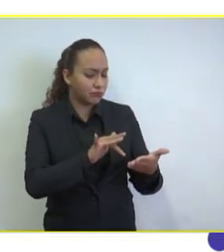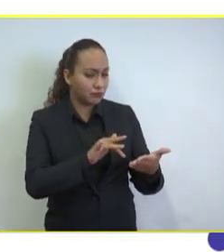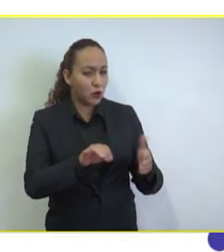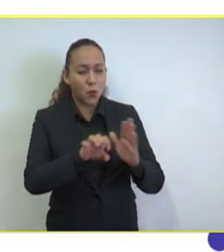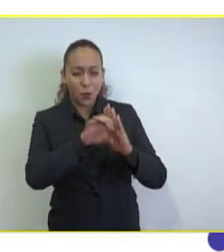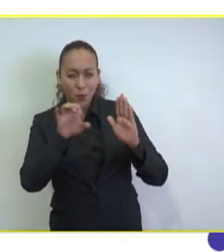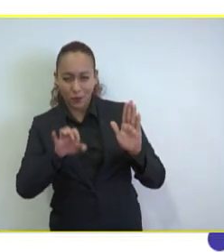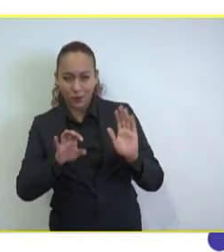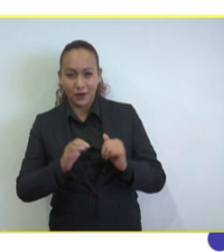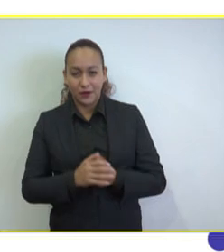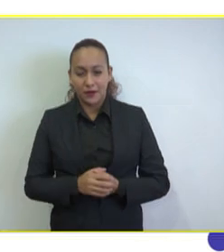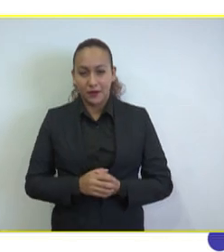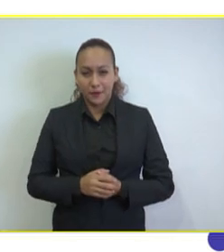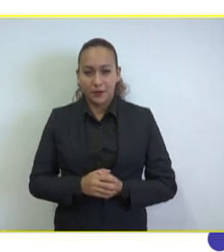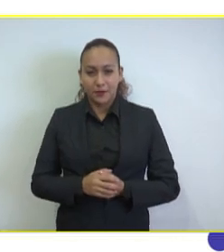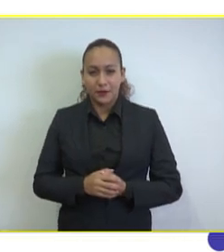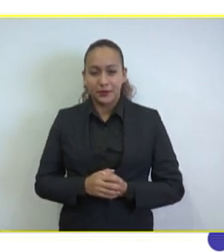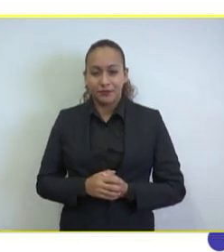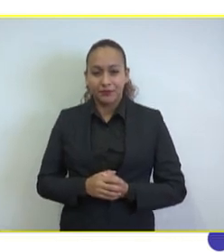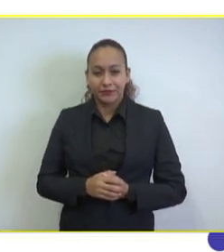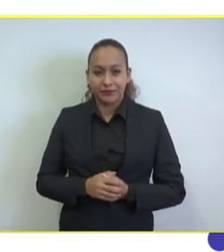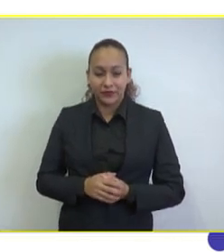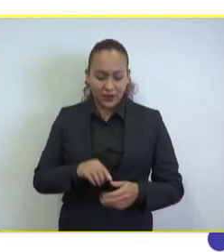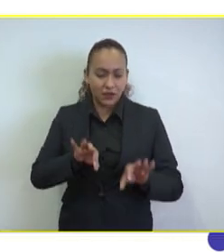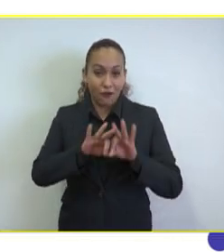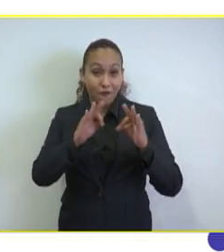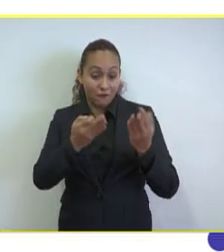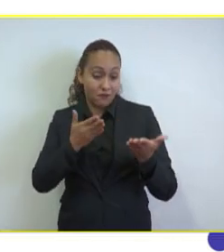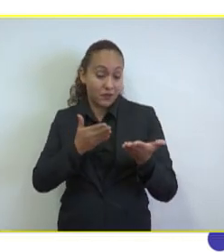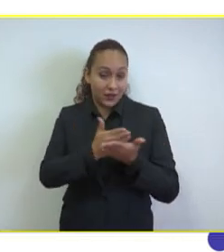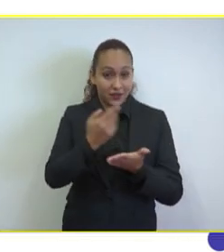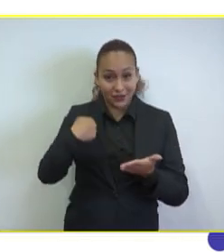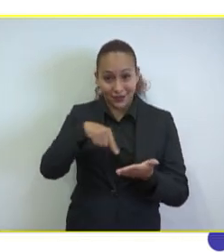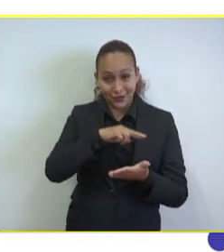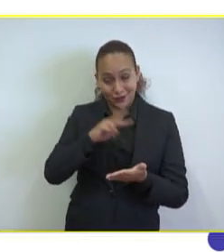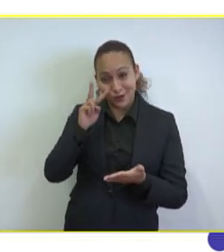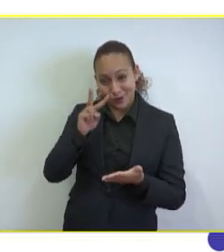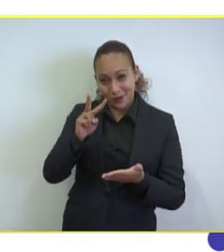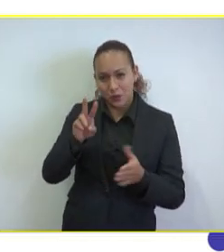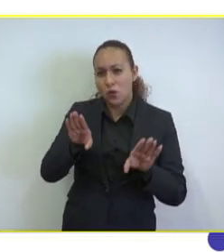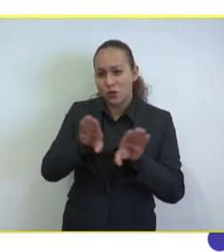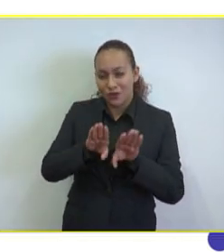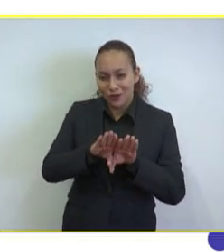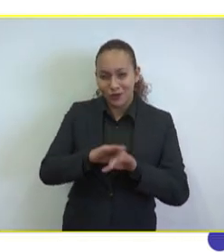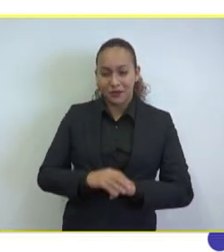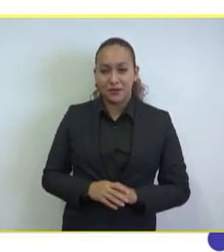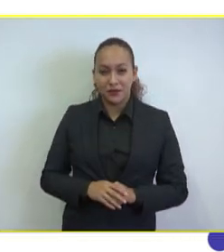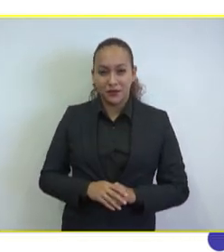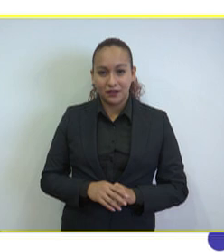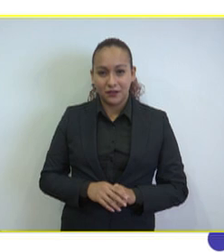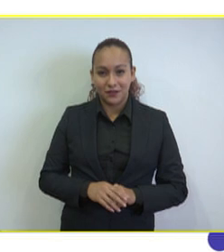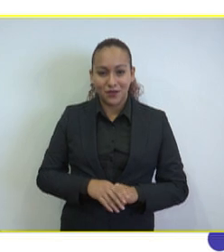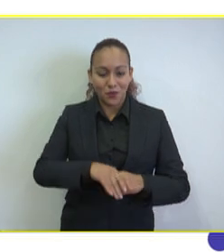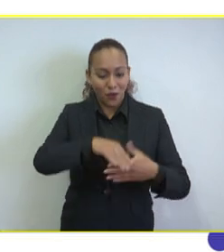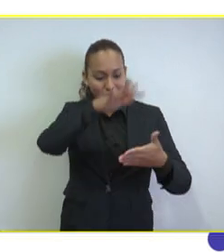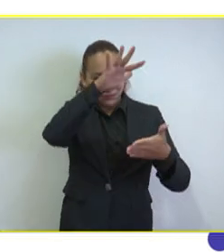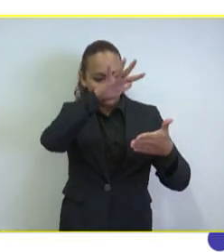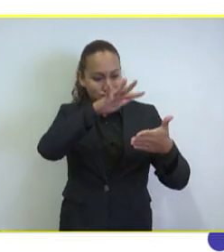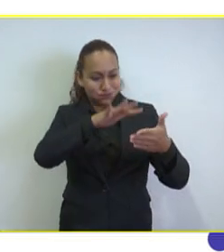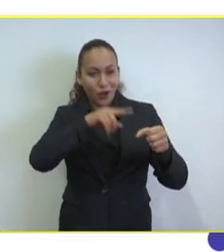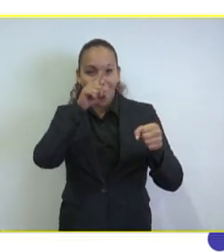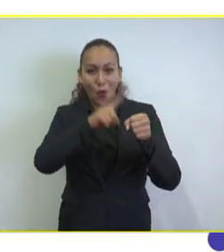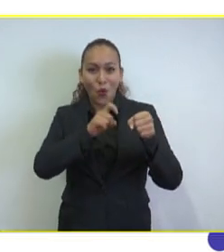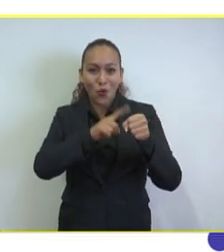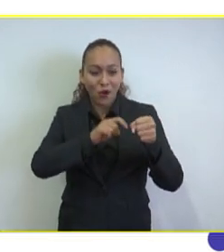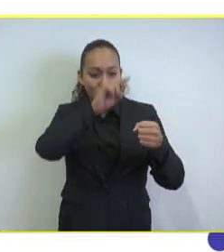Por ejemplo, este es un criterio de accesibilidad que tomamos en cuenta y es establecer una paleta de colores que